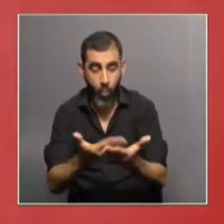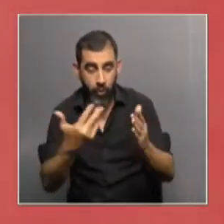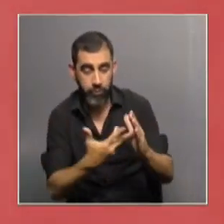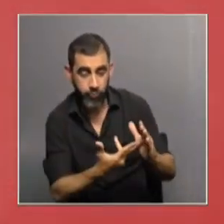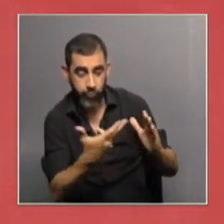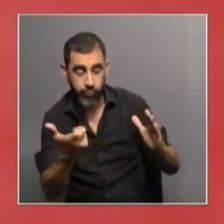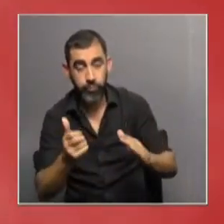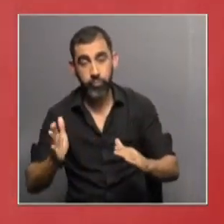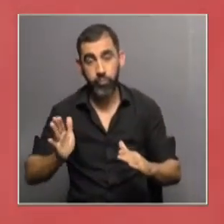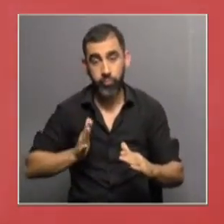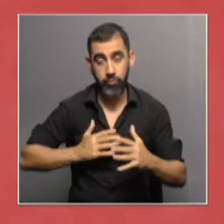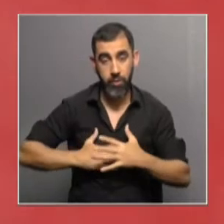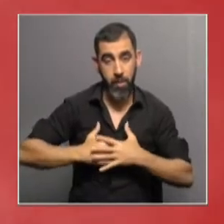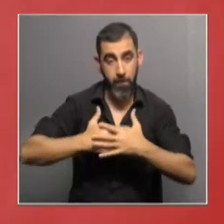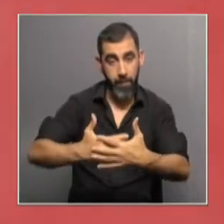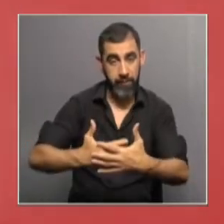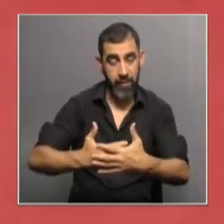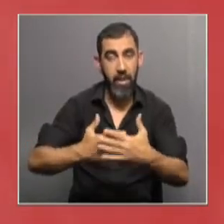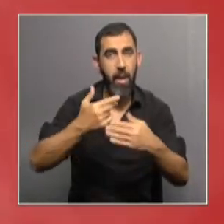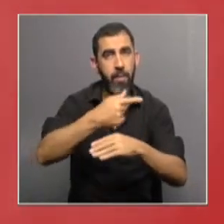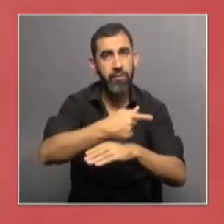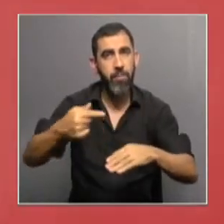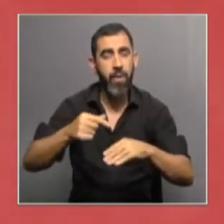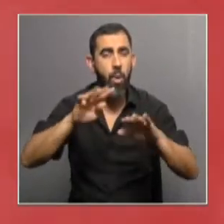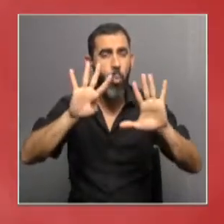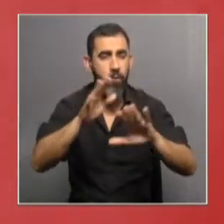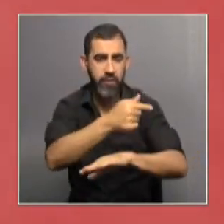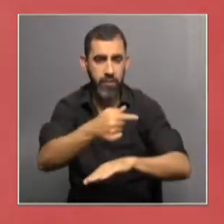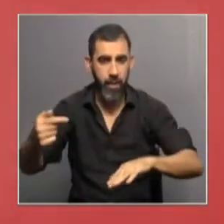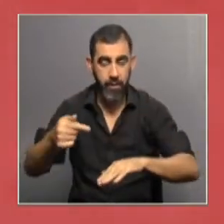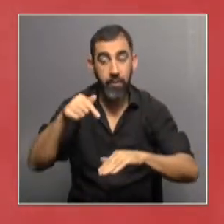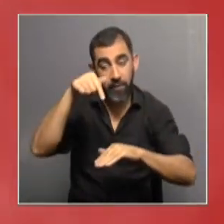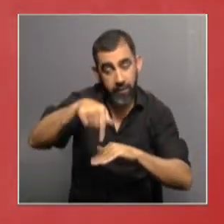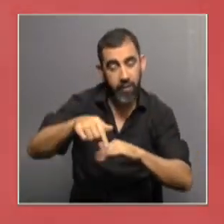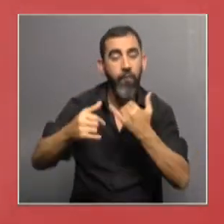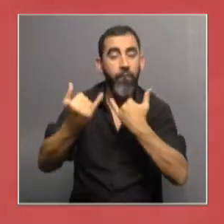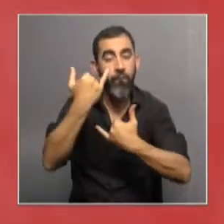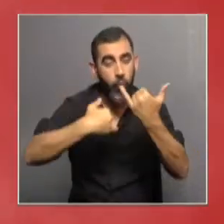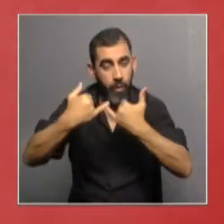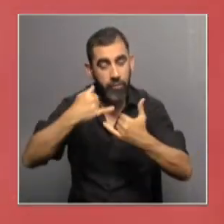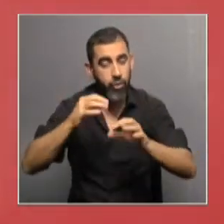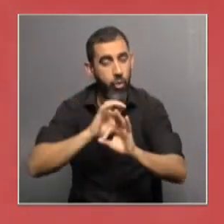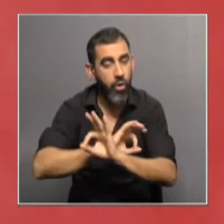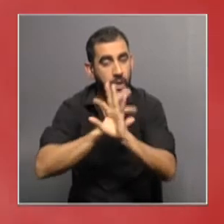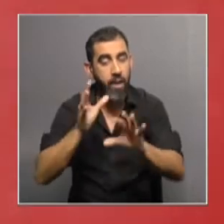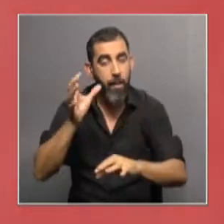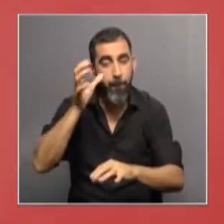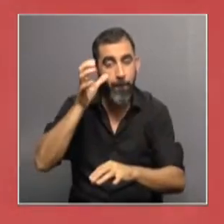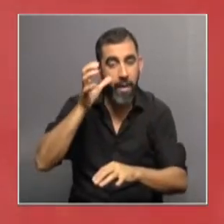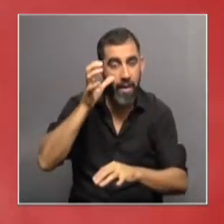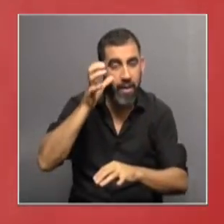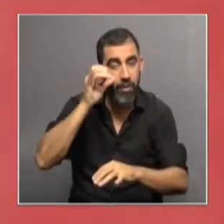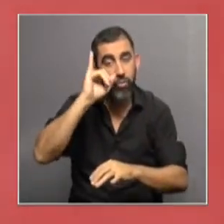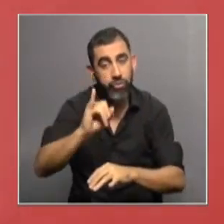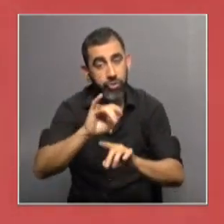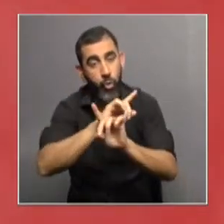mujer que está embarazada a partir de la semana 9 y a partir de ahí tenemos la información de riesgo aumentado